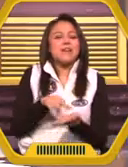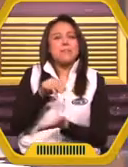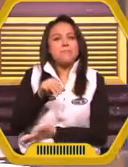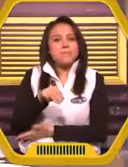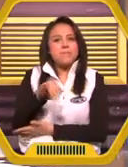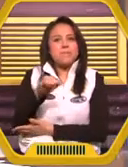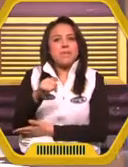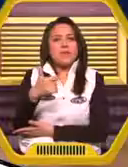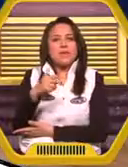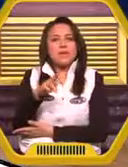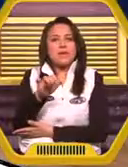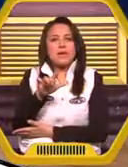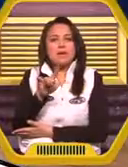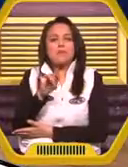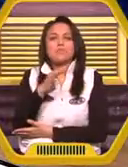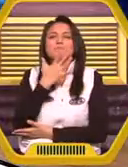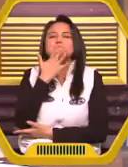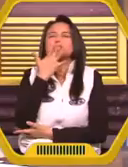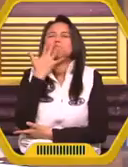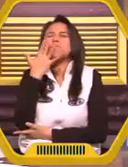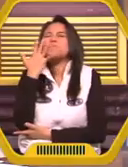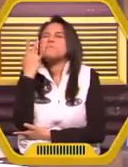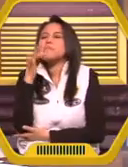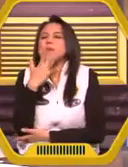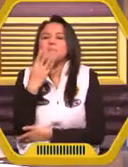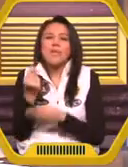Ya sé que a muchos les hizo el... Sí.